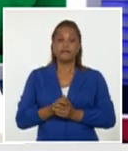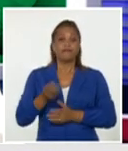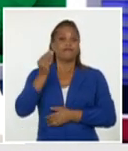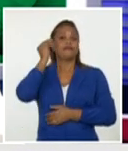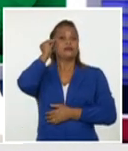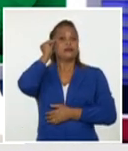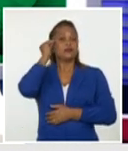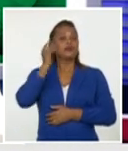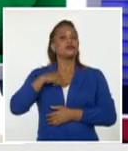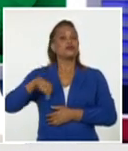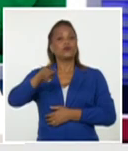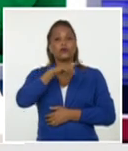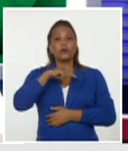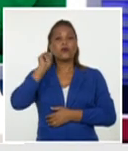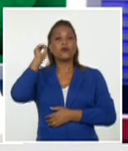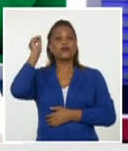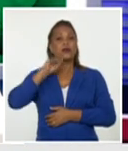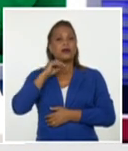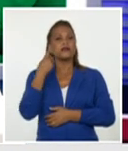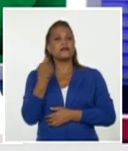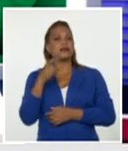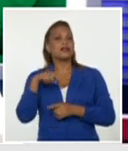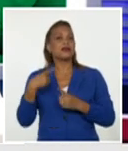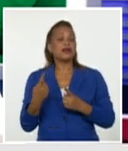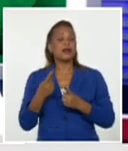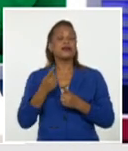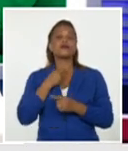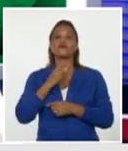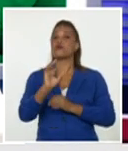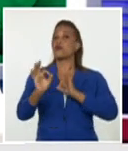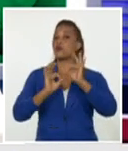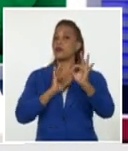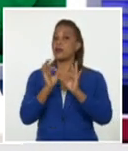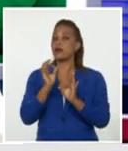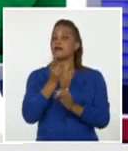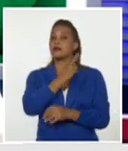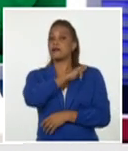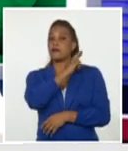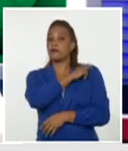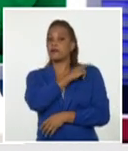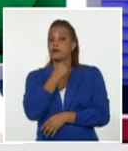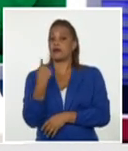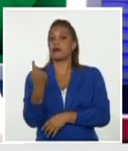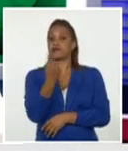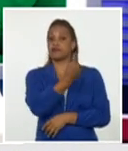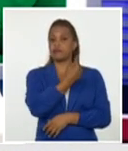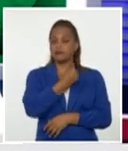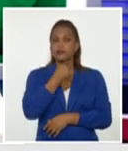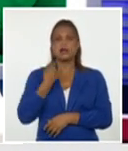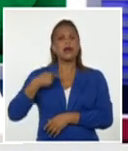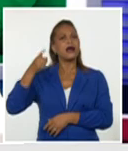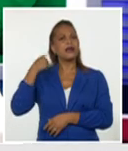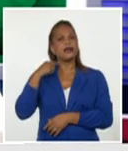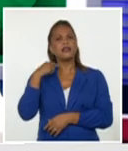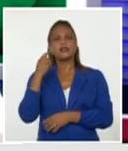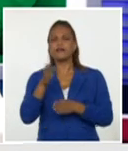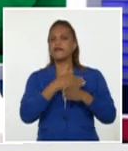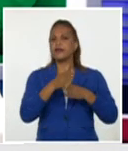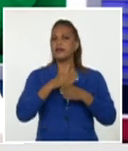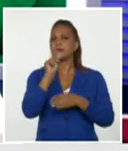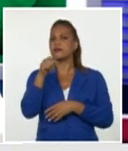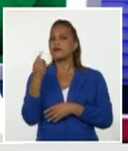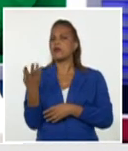la necesidad de la autorresponsabilidad. Ayer me decían varios compañeros, Durán, es que a la hora